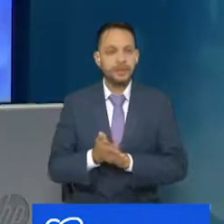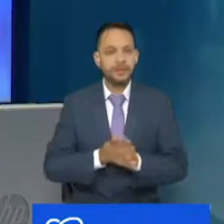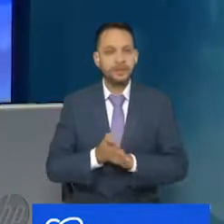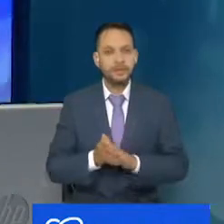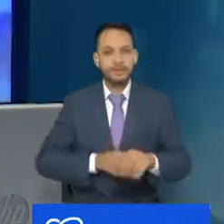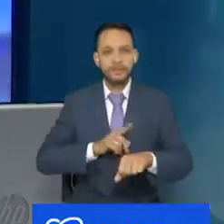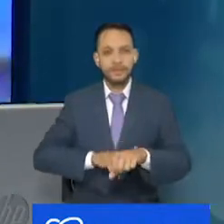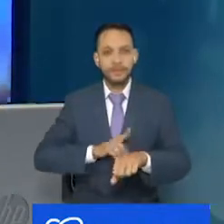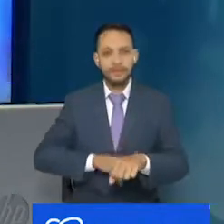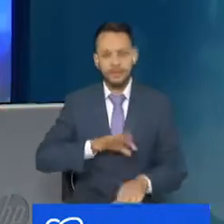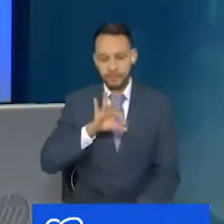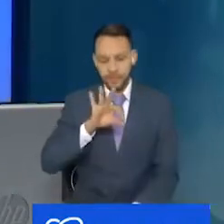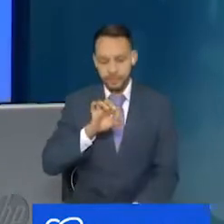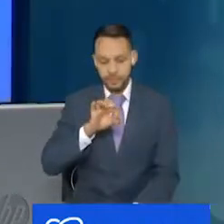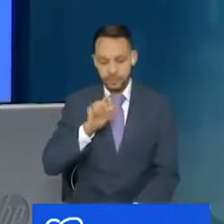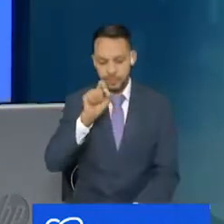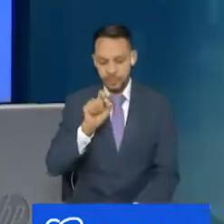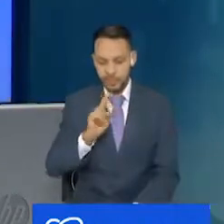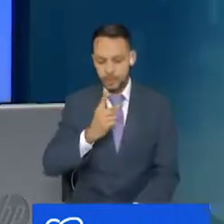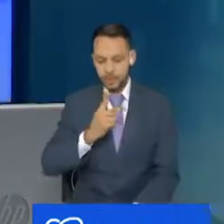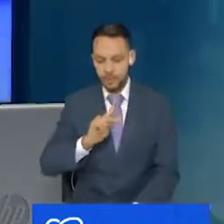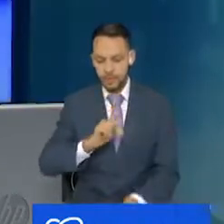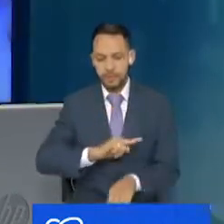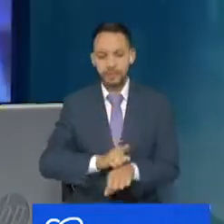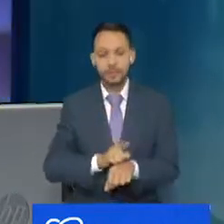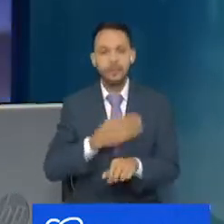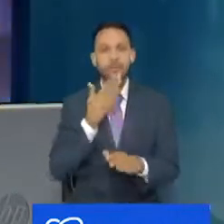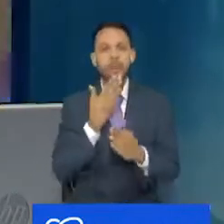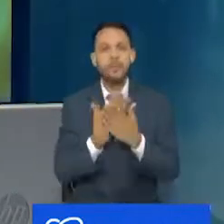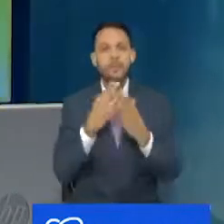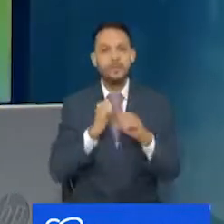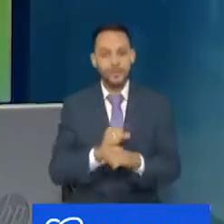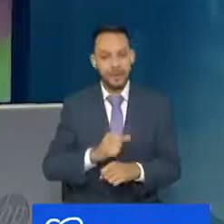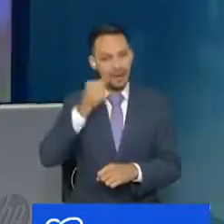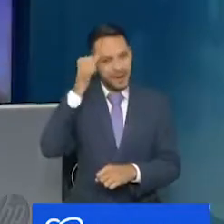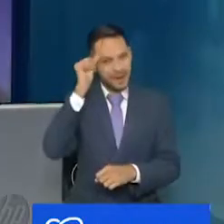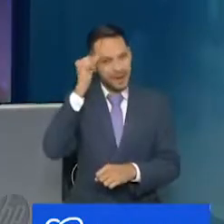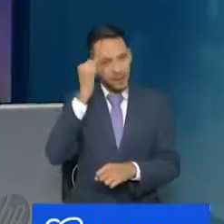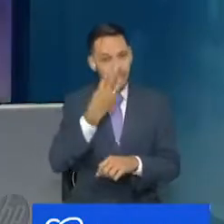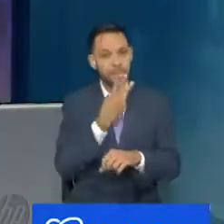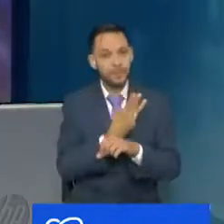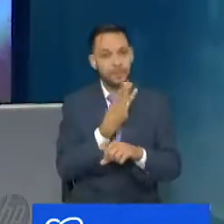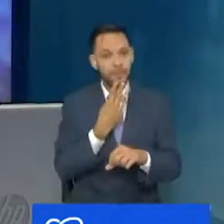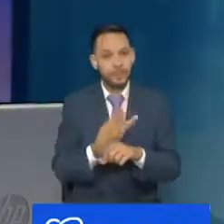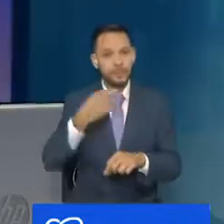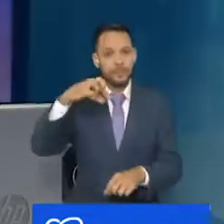8 de la noche de 12 minutos gracias por continuar con nosotros recuerden la votación en